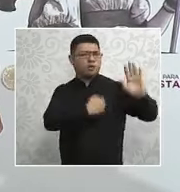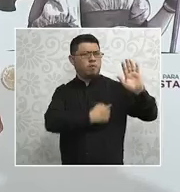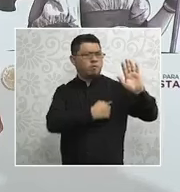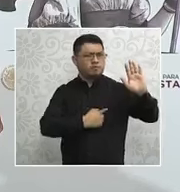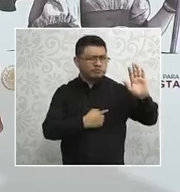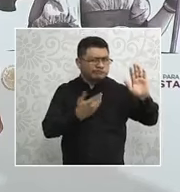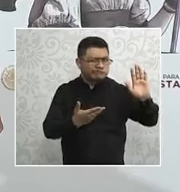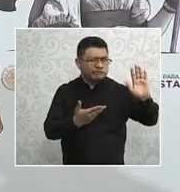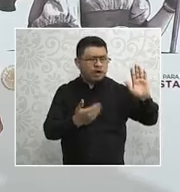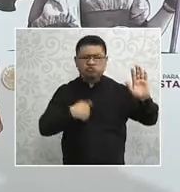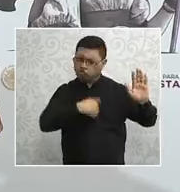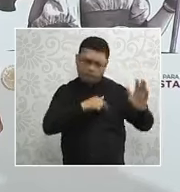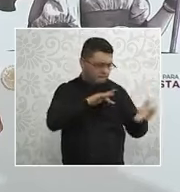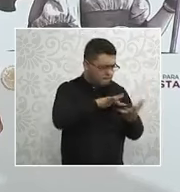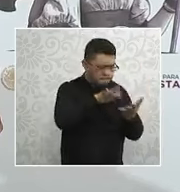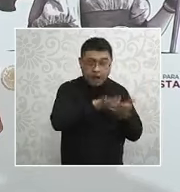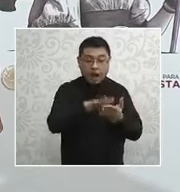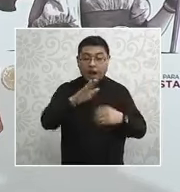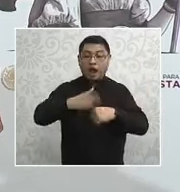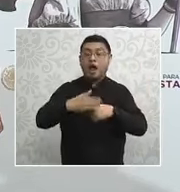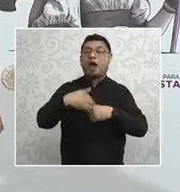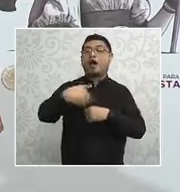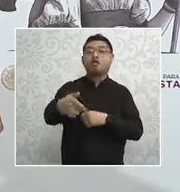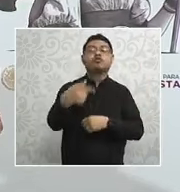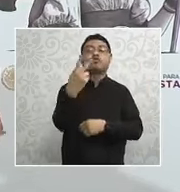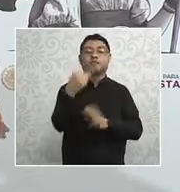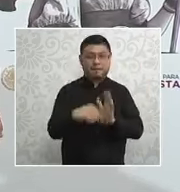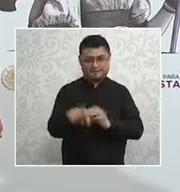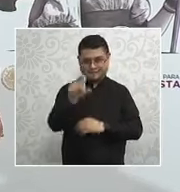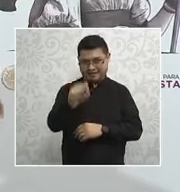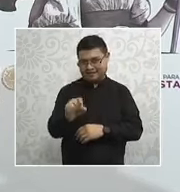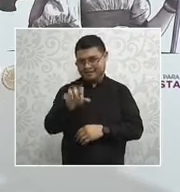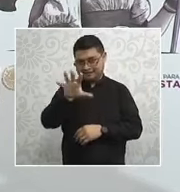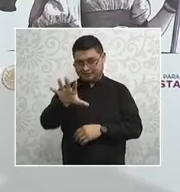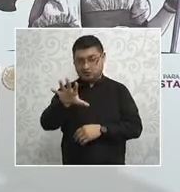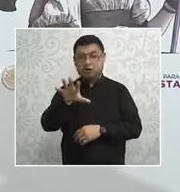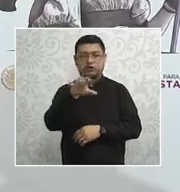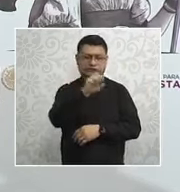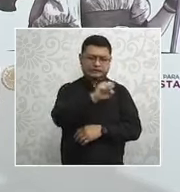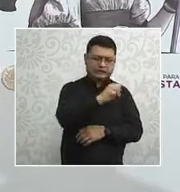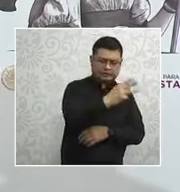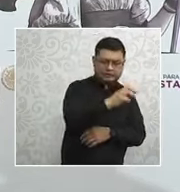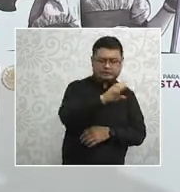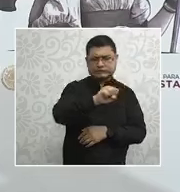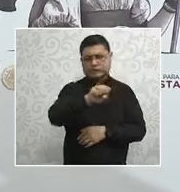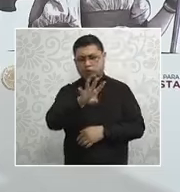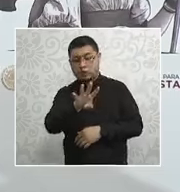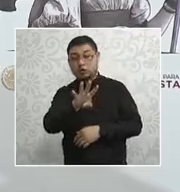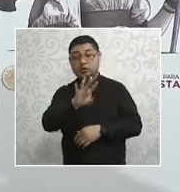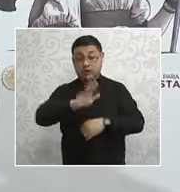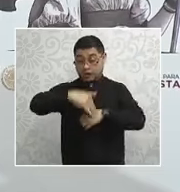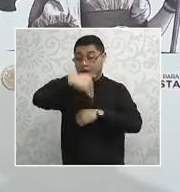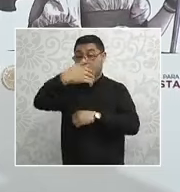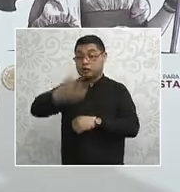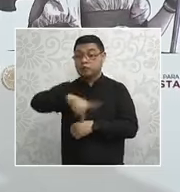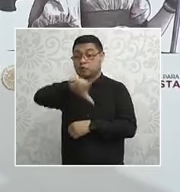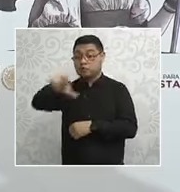todas y este 2025 primero con las de 63 y 64 y posterior hasta que